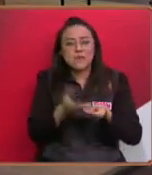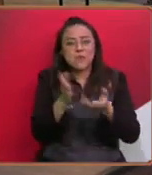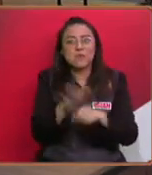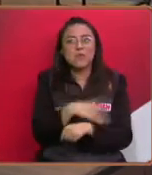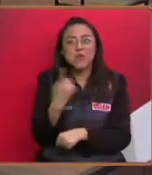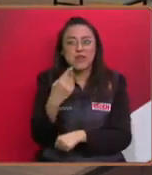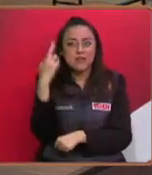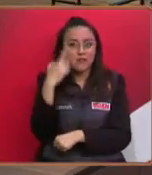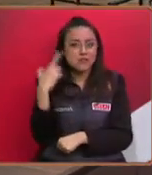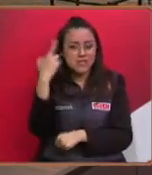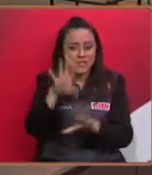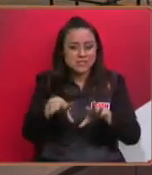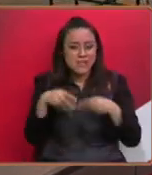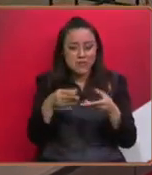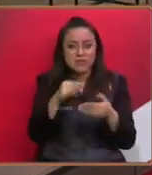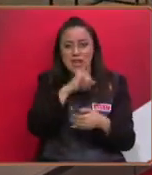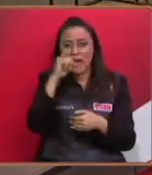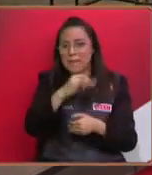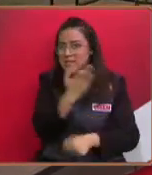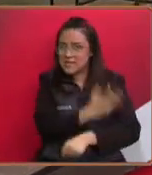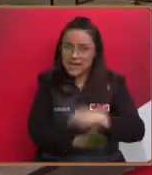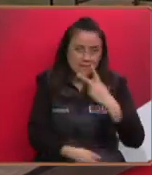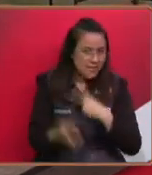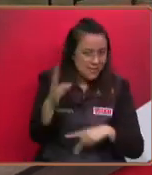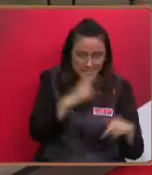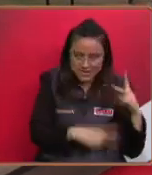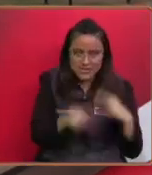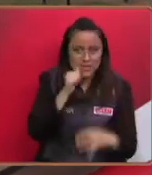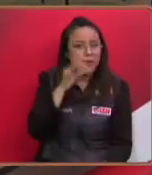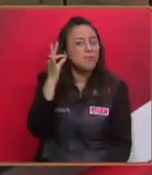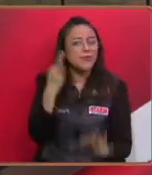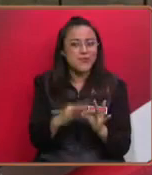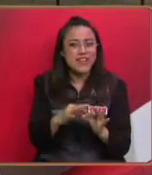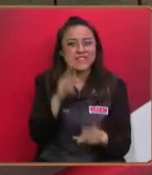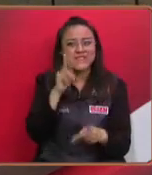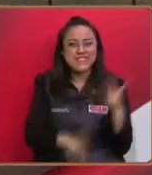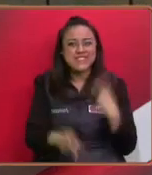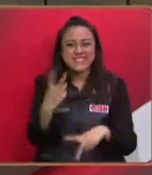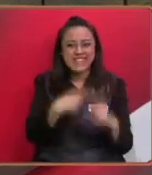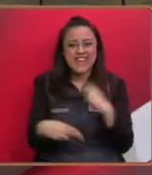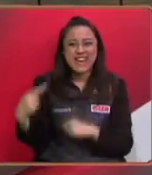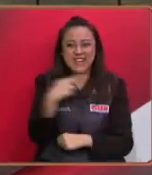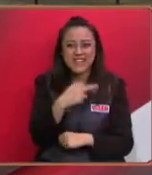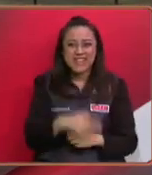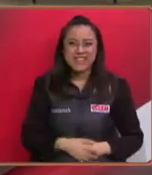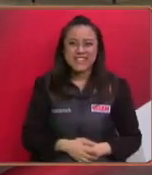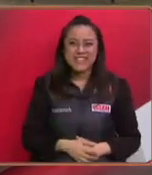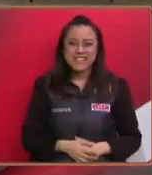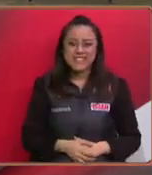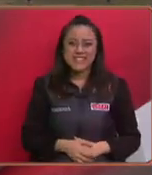porque los Reyes Magos nunca llegan tarde. Gracias, Alessandra. Gracias. Una pausa, volvemos de inmediato, no se vaya.